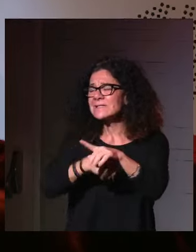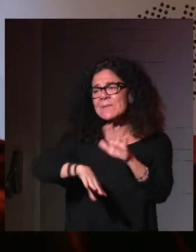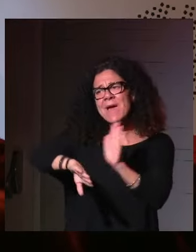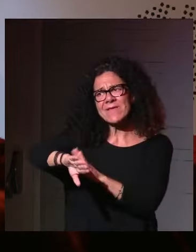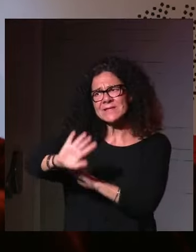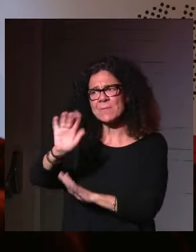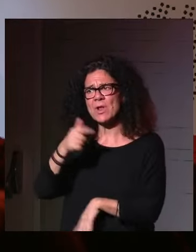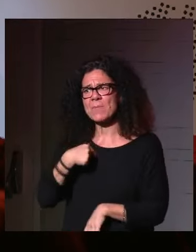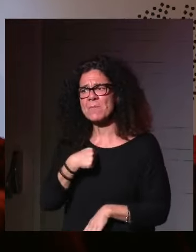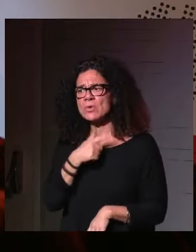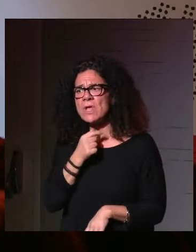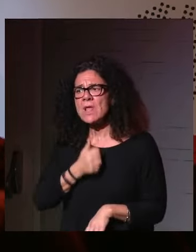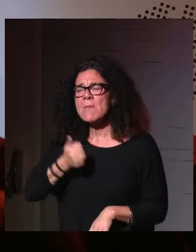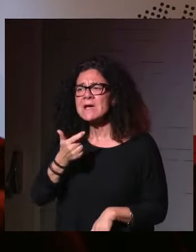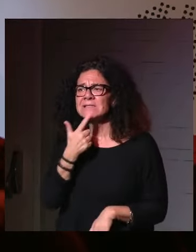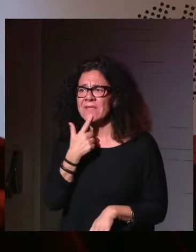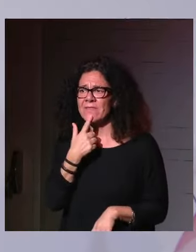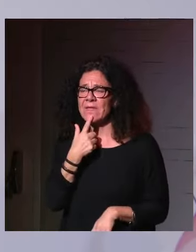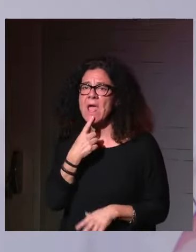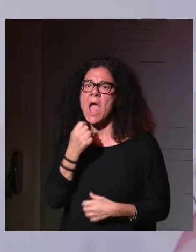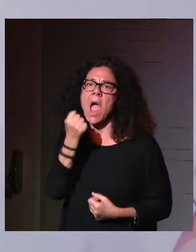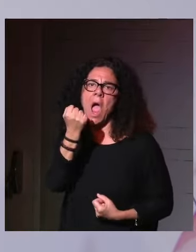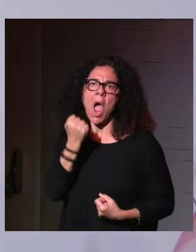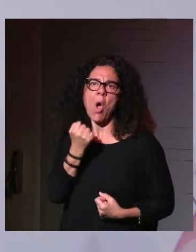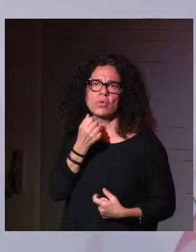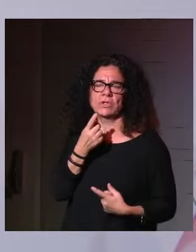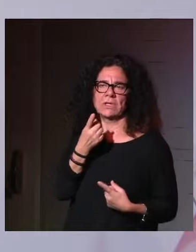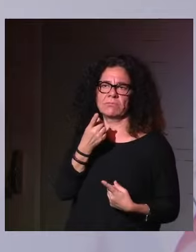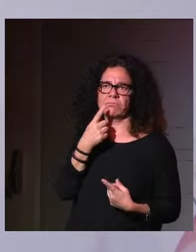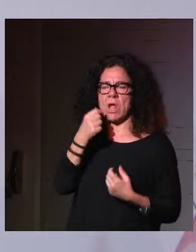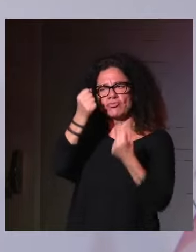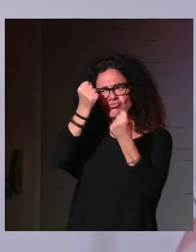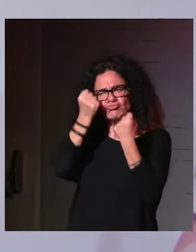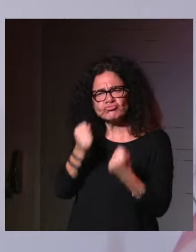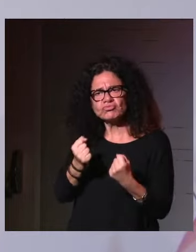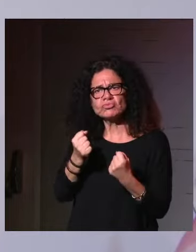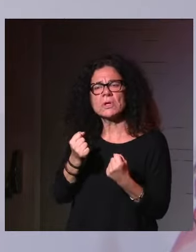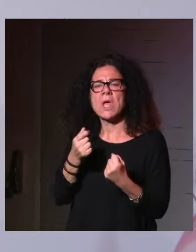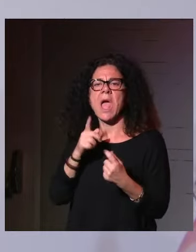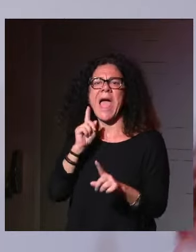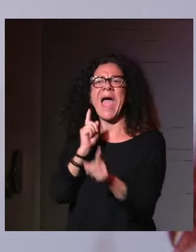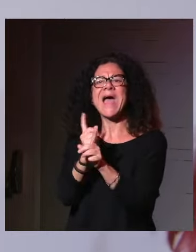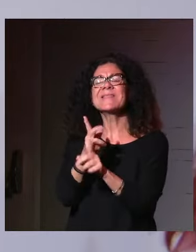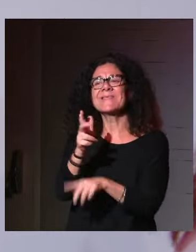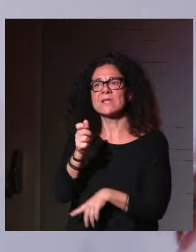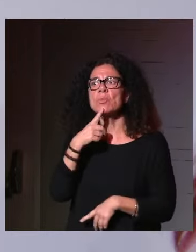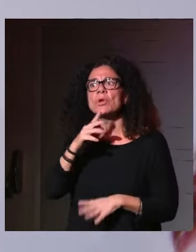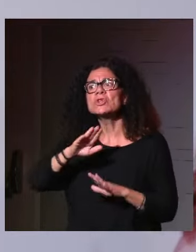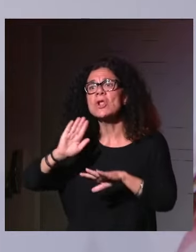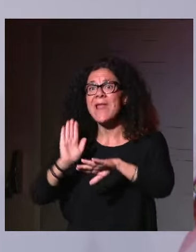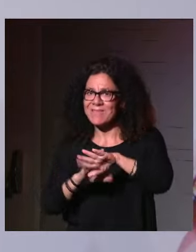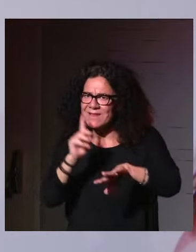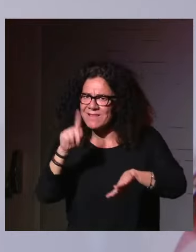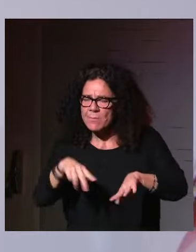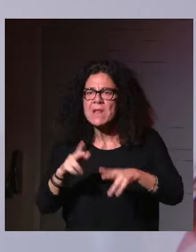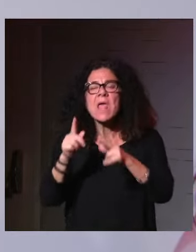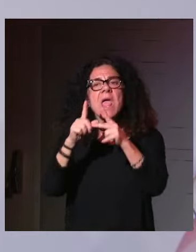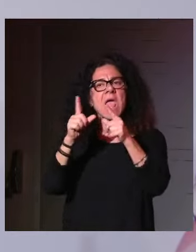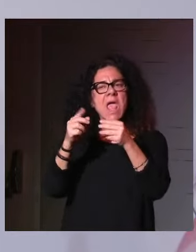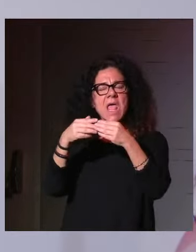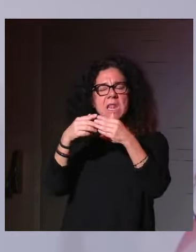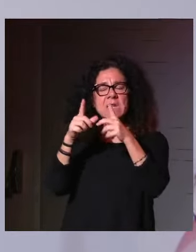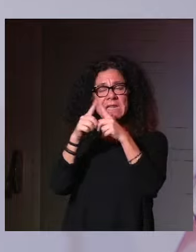pero a mí me gusta más decir autoritarismos antiderechos porque esto también se ve en la izquierda o sea es lo que tú ves en Nicaragua lo que ves en